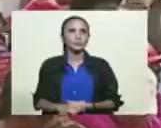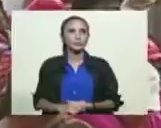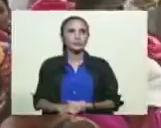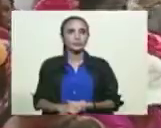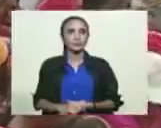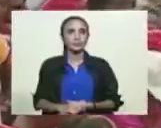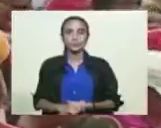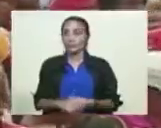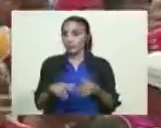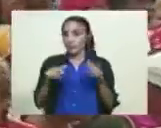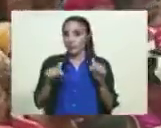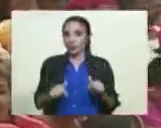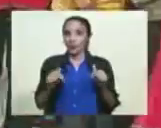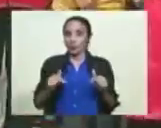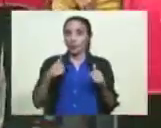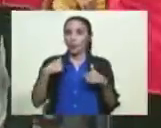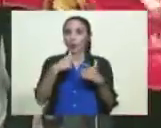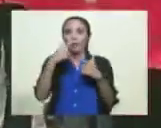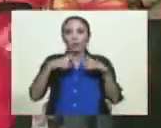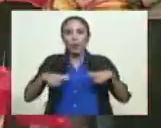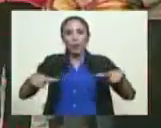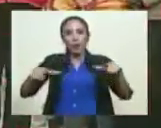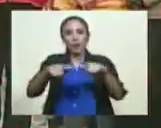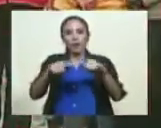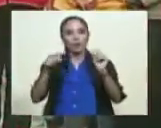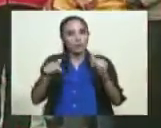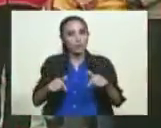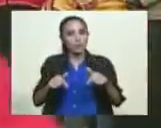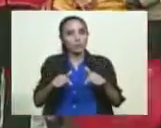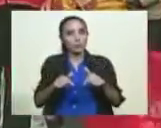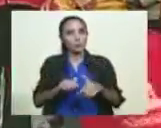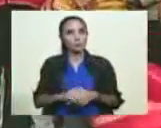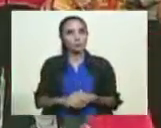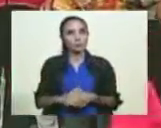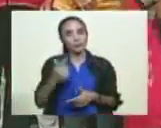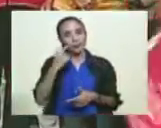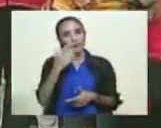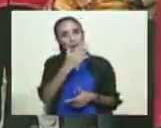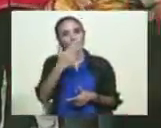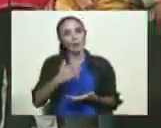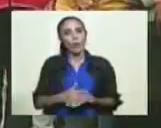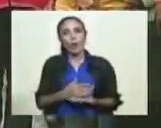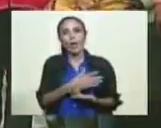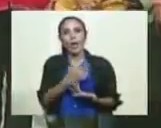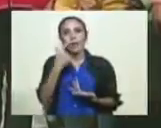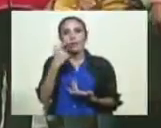Y aquí también, en esta tierra, fue donde ya en ese castillo